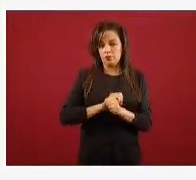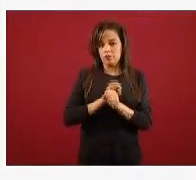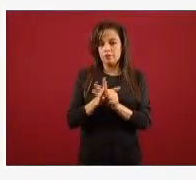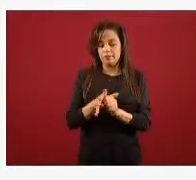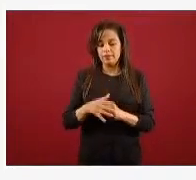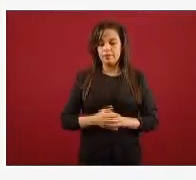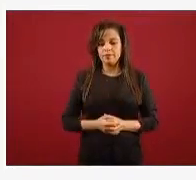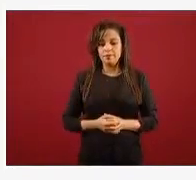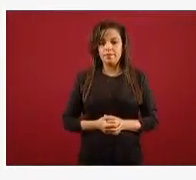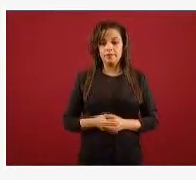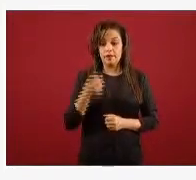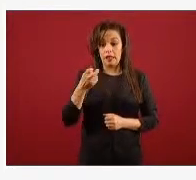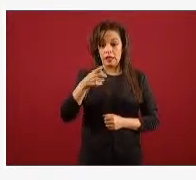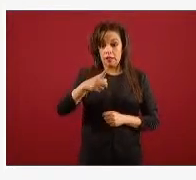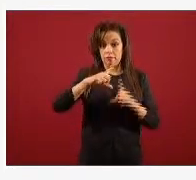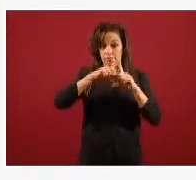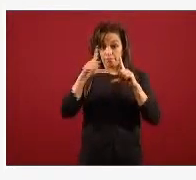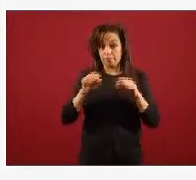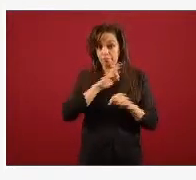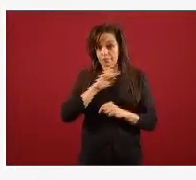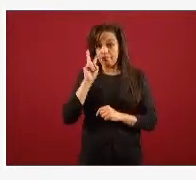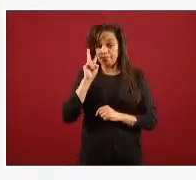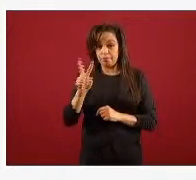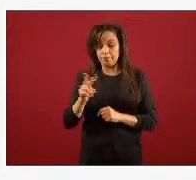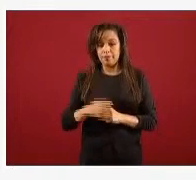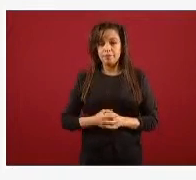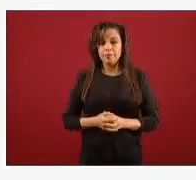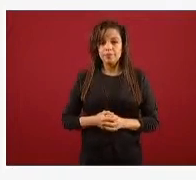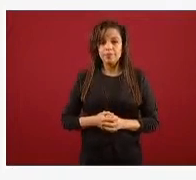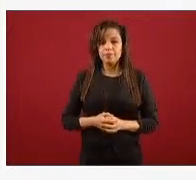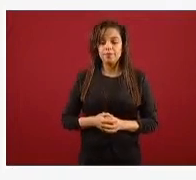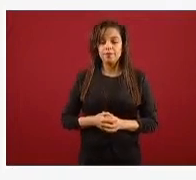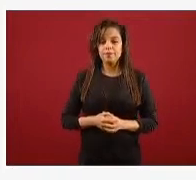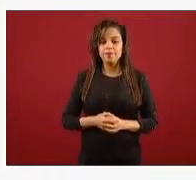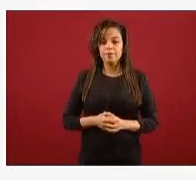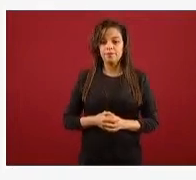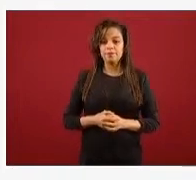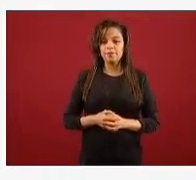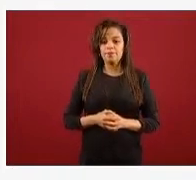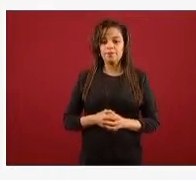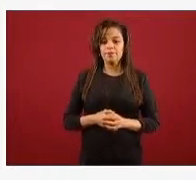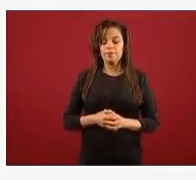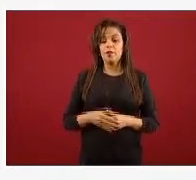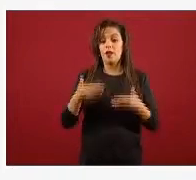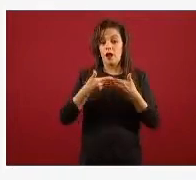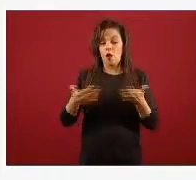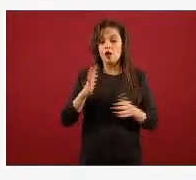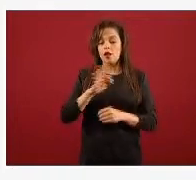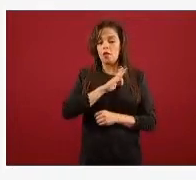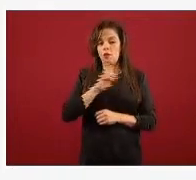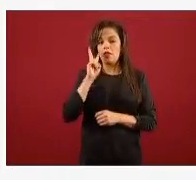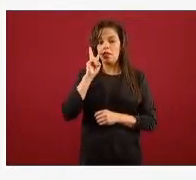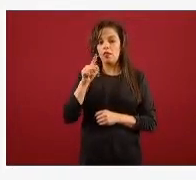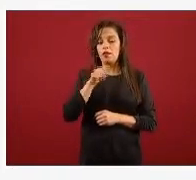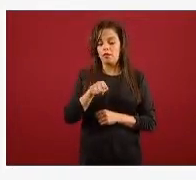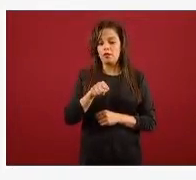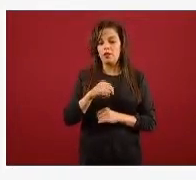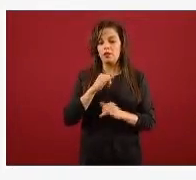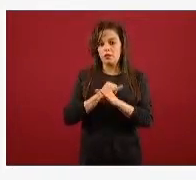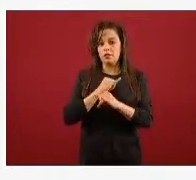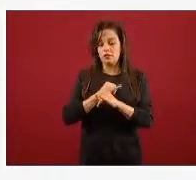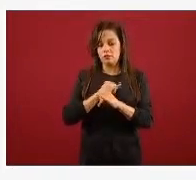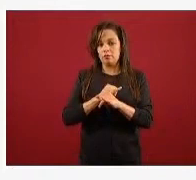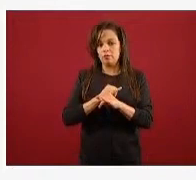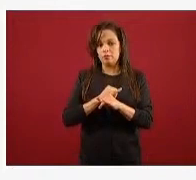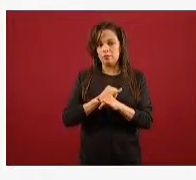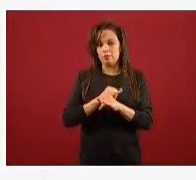este mapa que ustedes ven en la diapositiva lo pueden ustedes ahora encontrar en la página de la Dirección General de